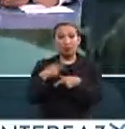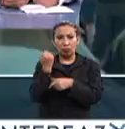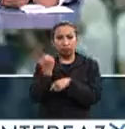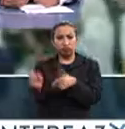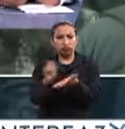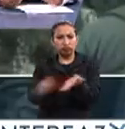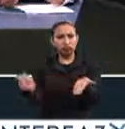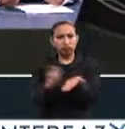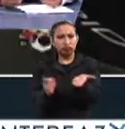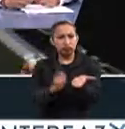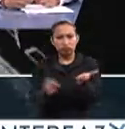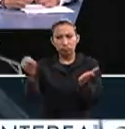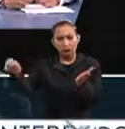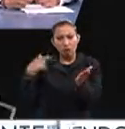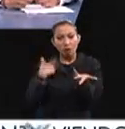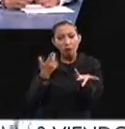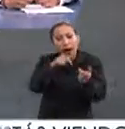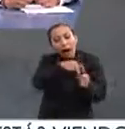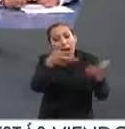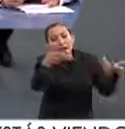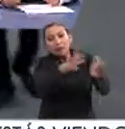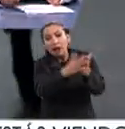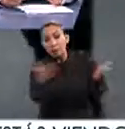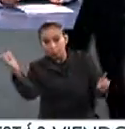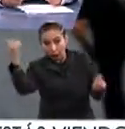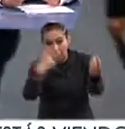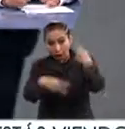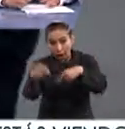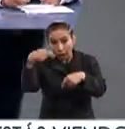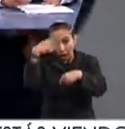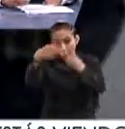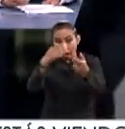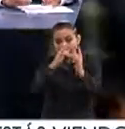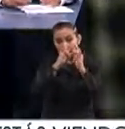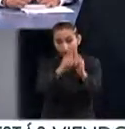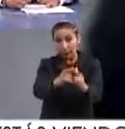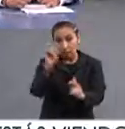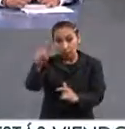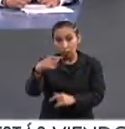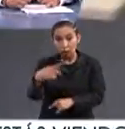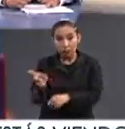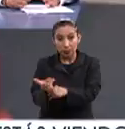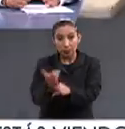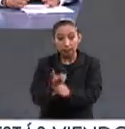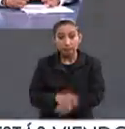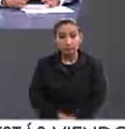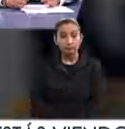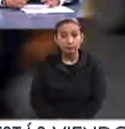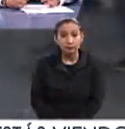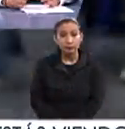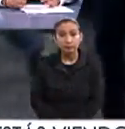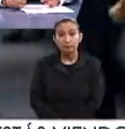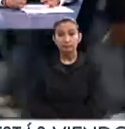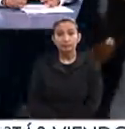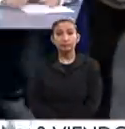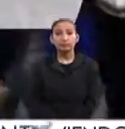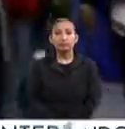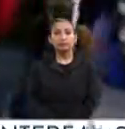escritores o quienes hayan escrito o hecho estos libros que van a estar presentes en la FIL por parte de ustedes.